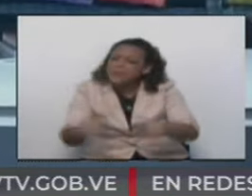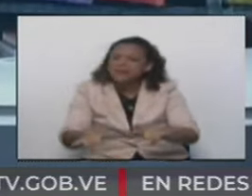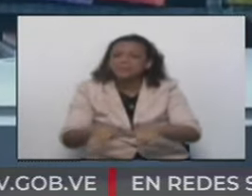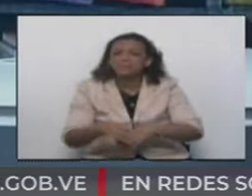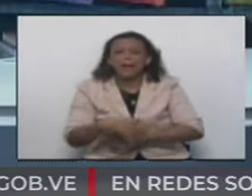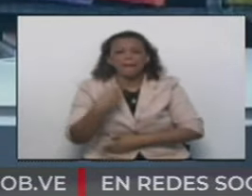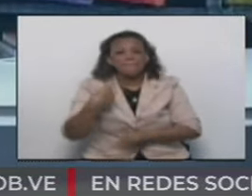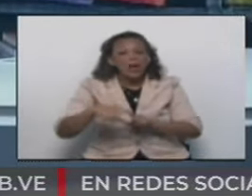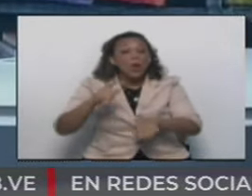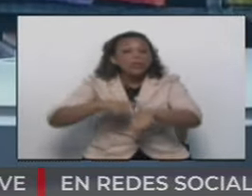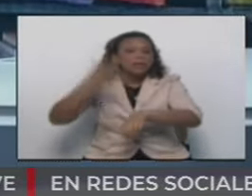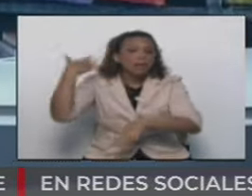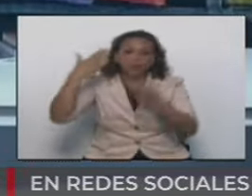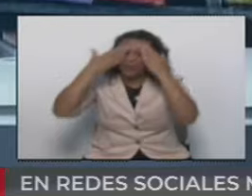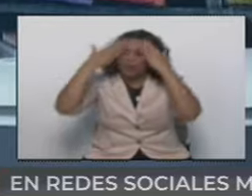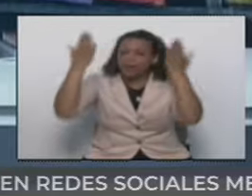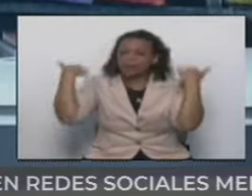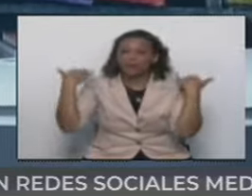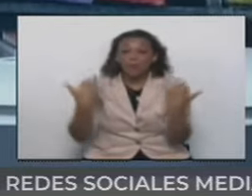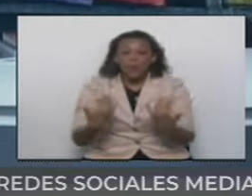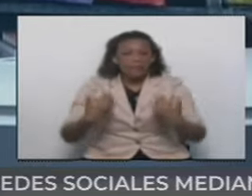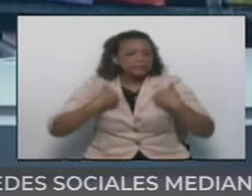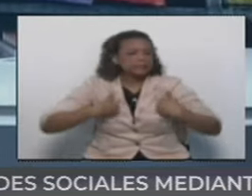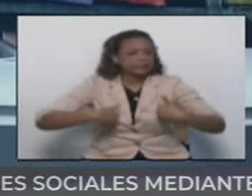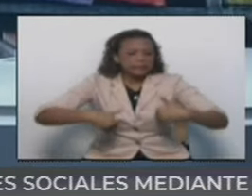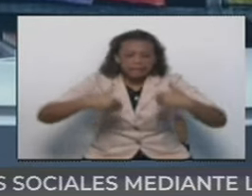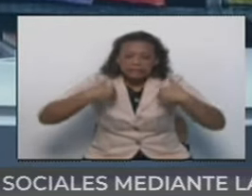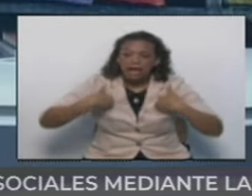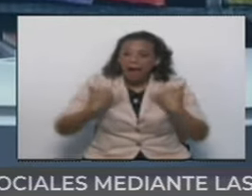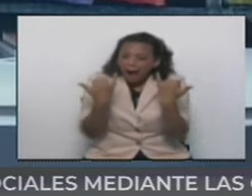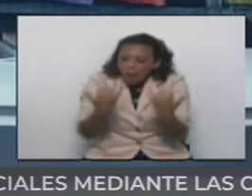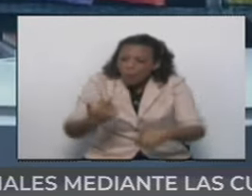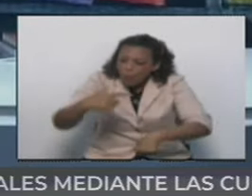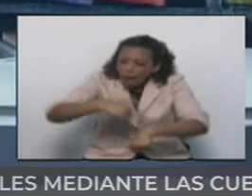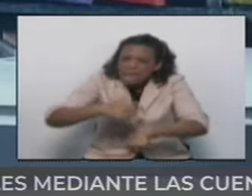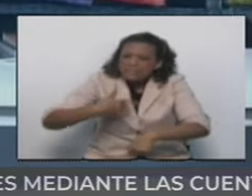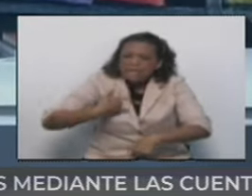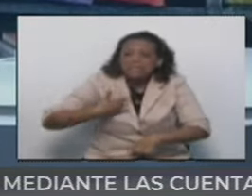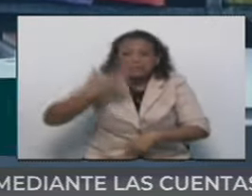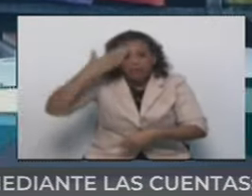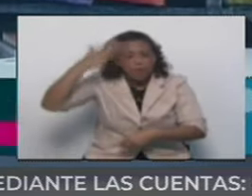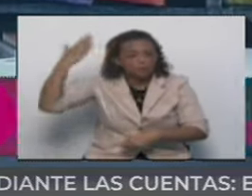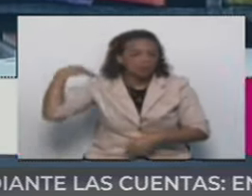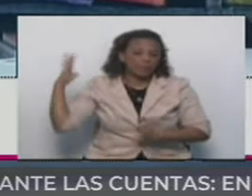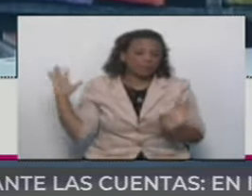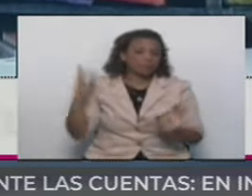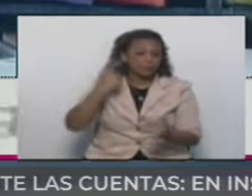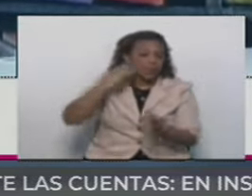Pero ese tiempo ya pasó. Por más sufrimiento y dolor que hay ahora, ese tiempo pasó.